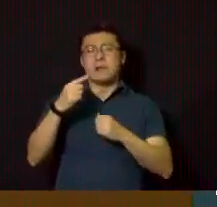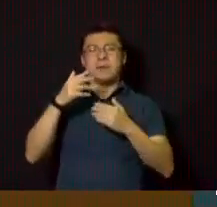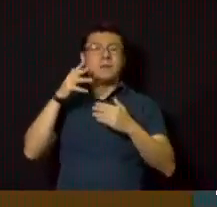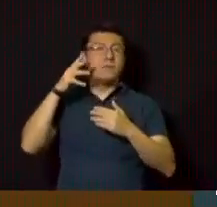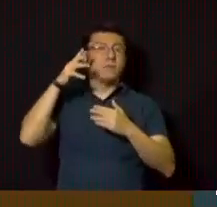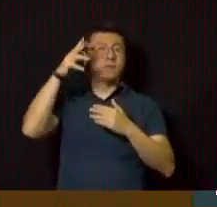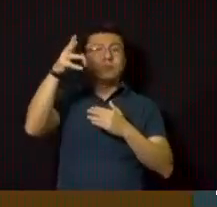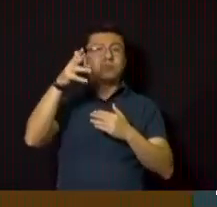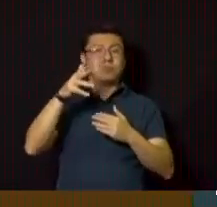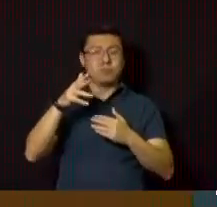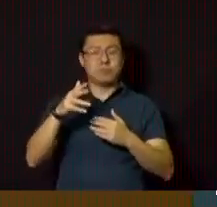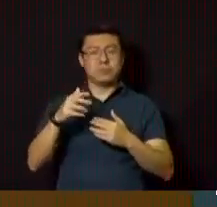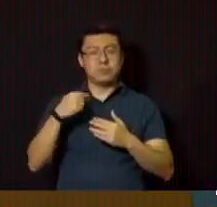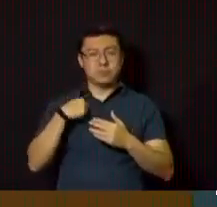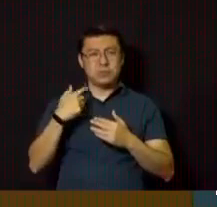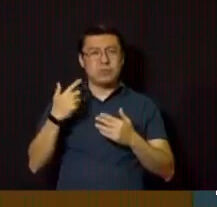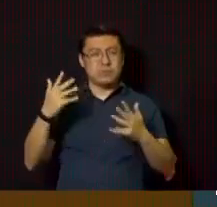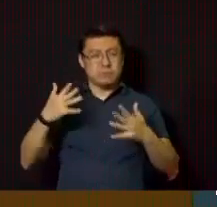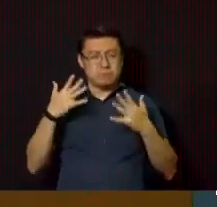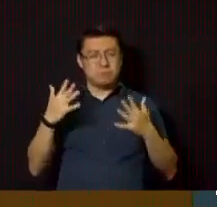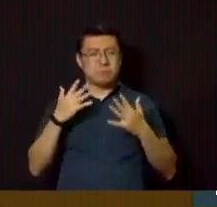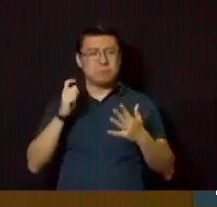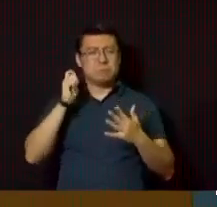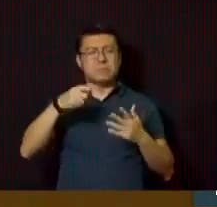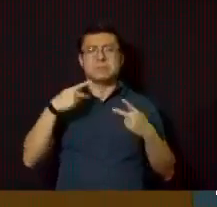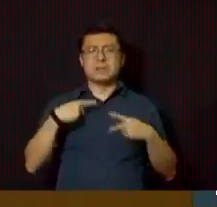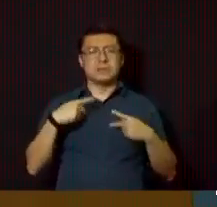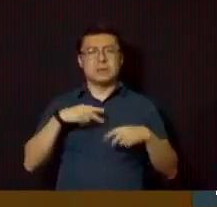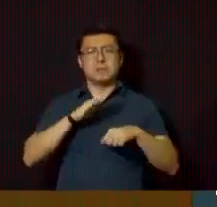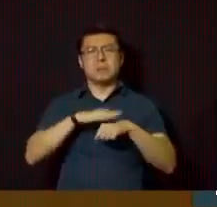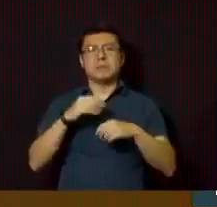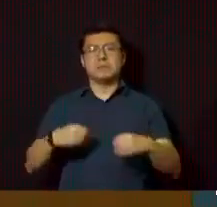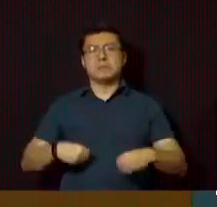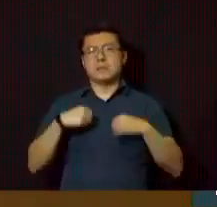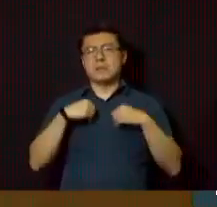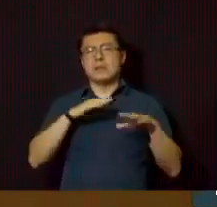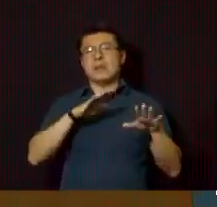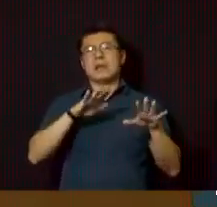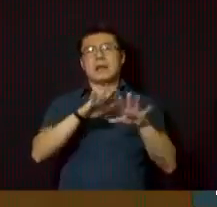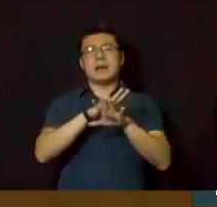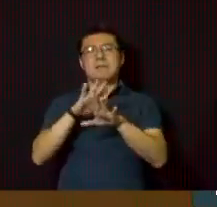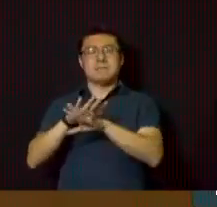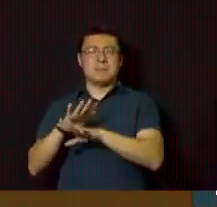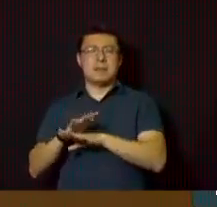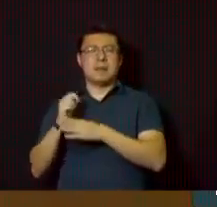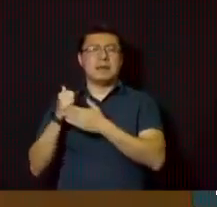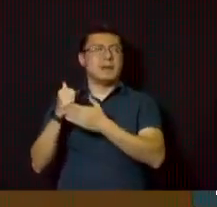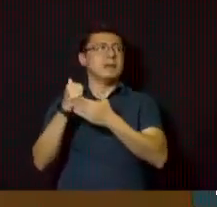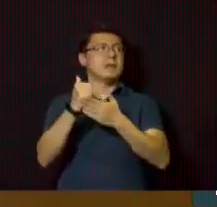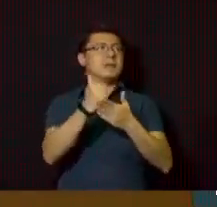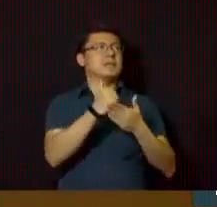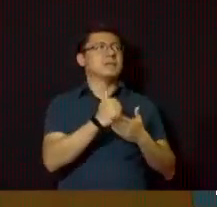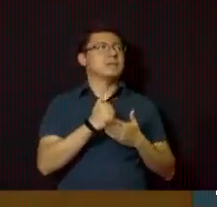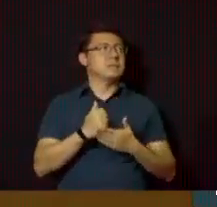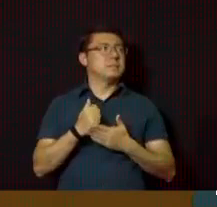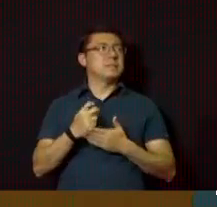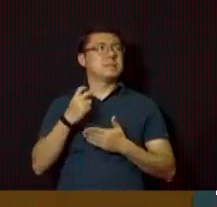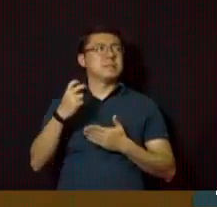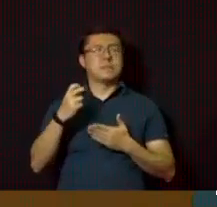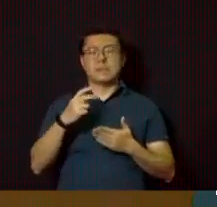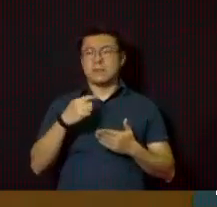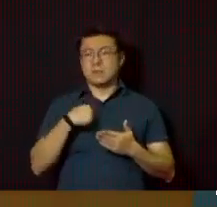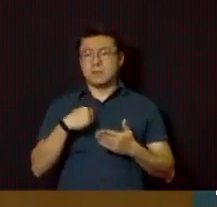es ayudar a más a personas a cambiar su vida, ¿no? Quiero tocar a más gente que viva lo que yo estoy